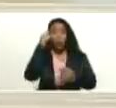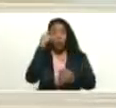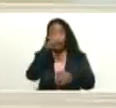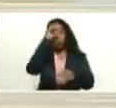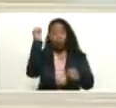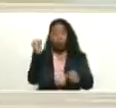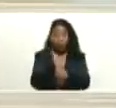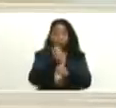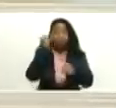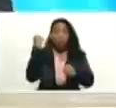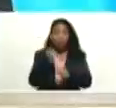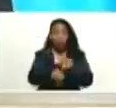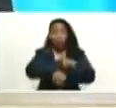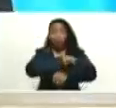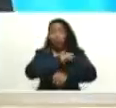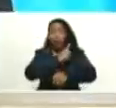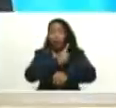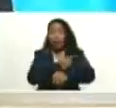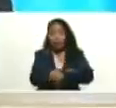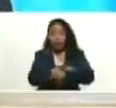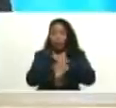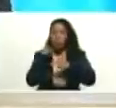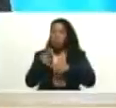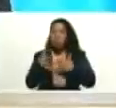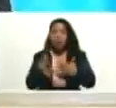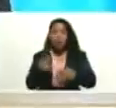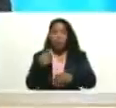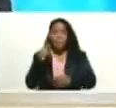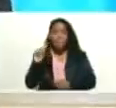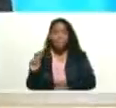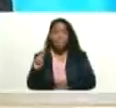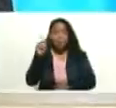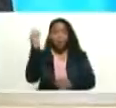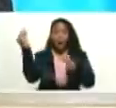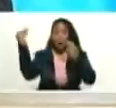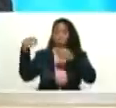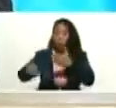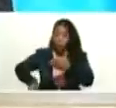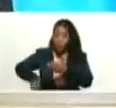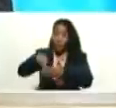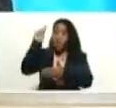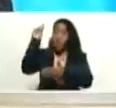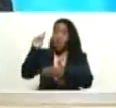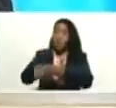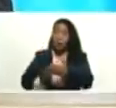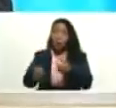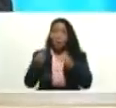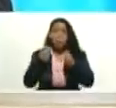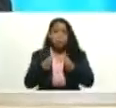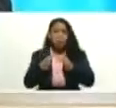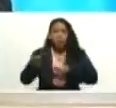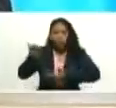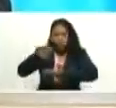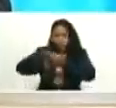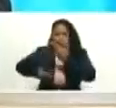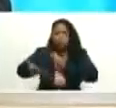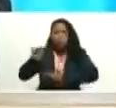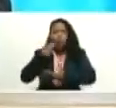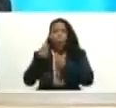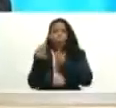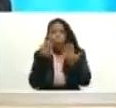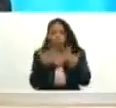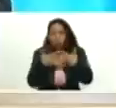trabajo. Y allí firmamos el primer memorándum de entendimiento para la cooperación y la